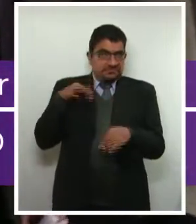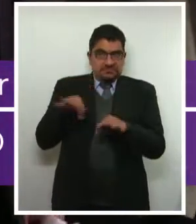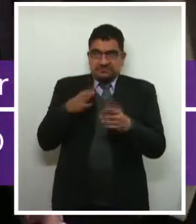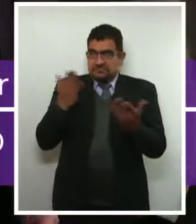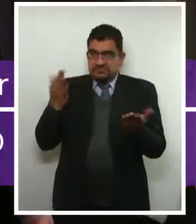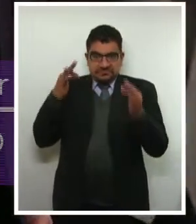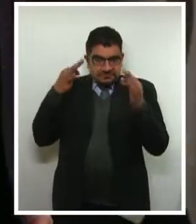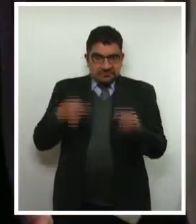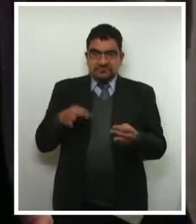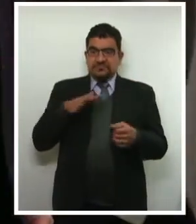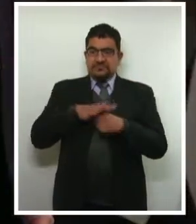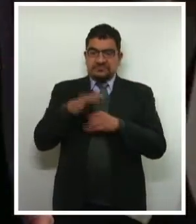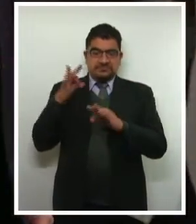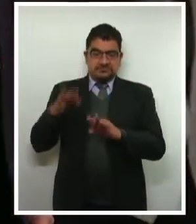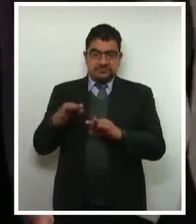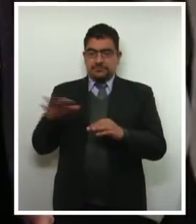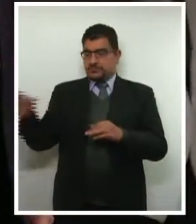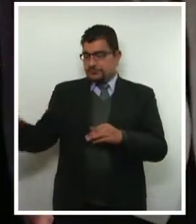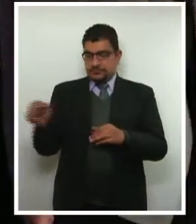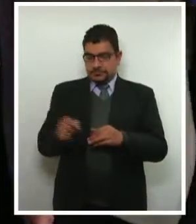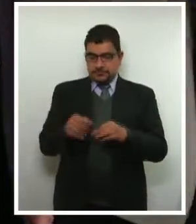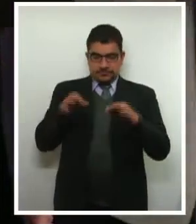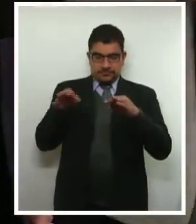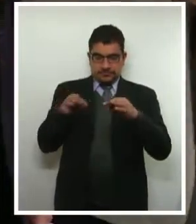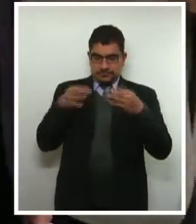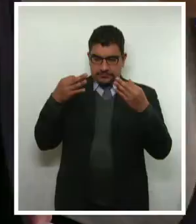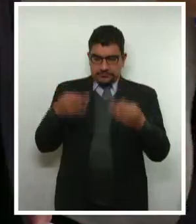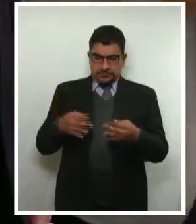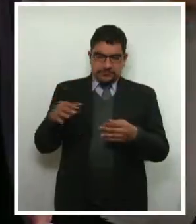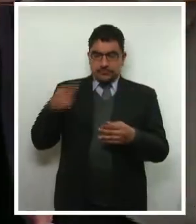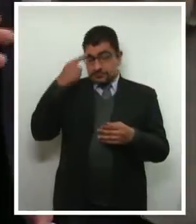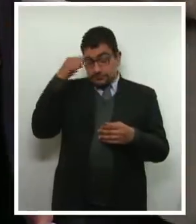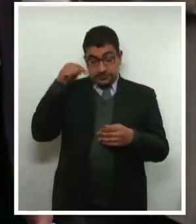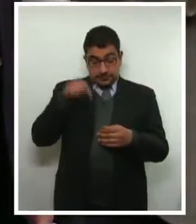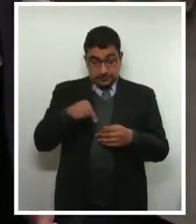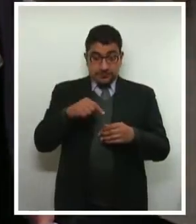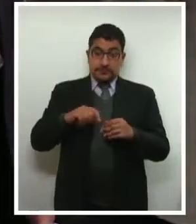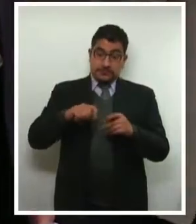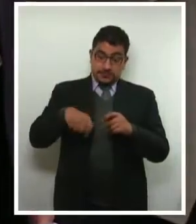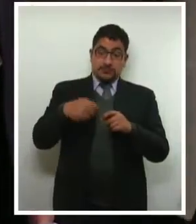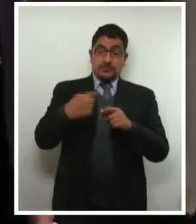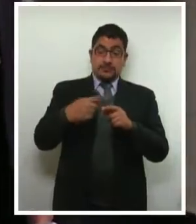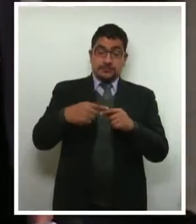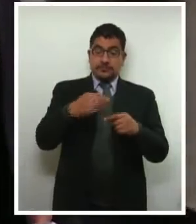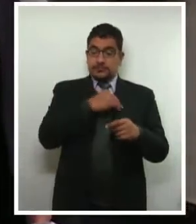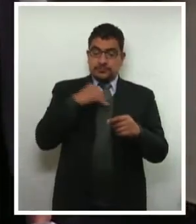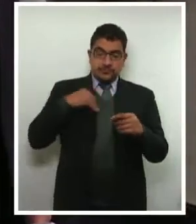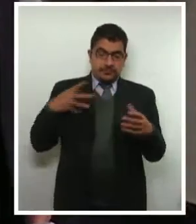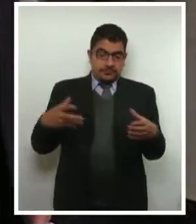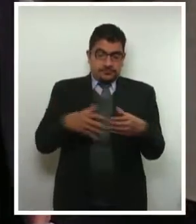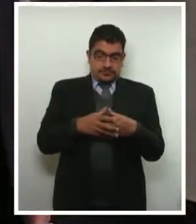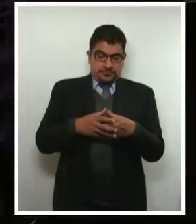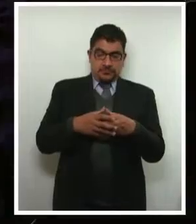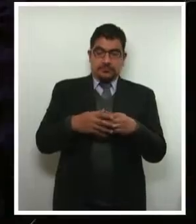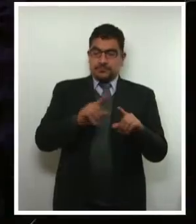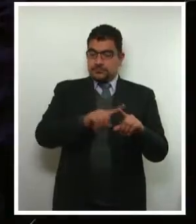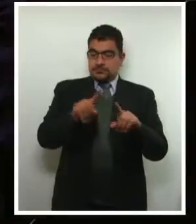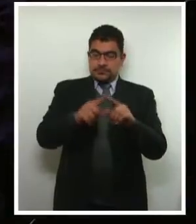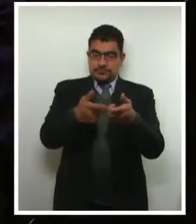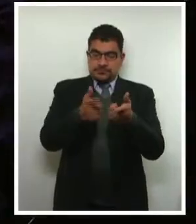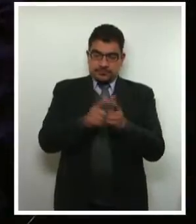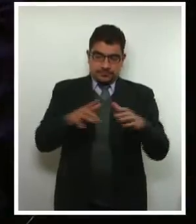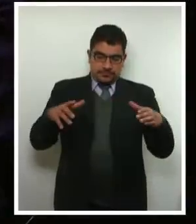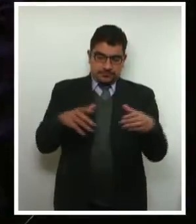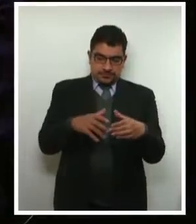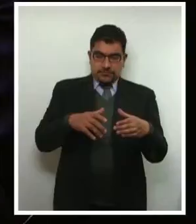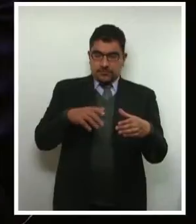específica, es decir, que fuera nombrado para que a su vez nombrara a los miembros del Consejo de la